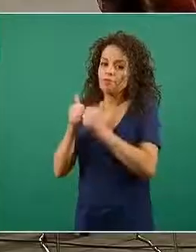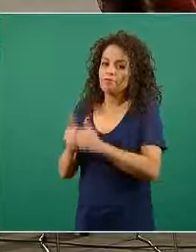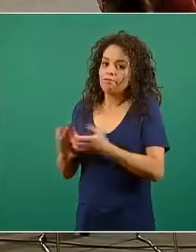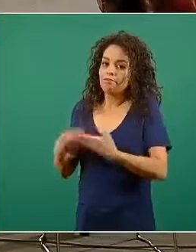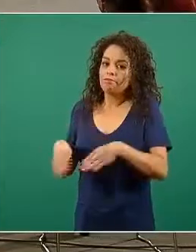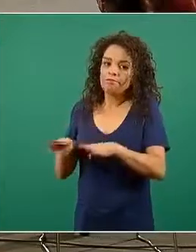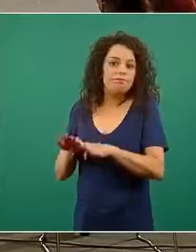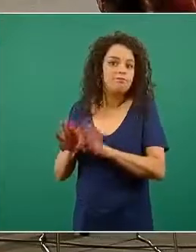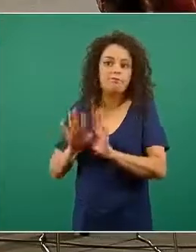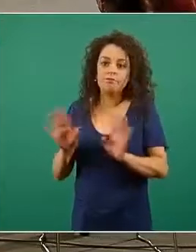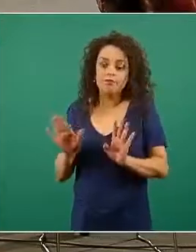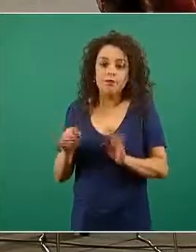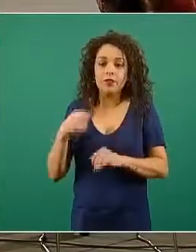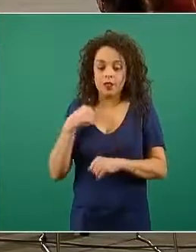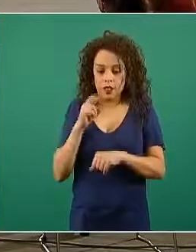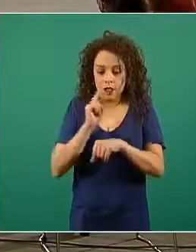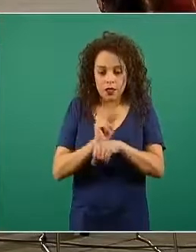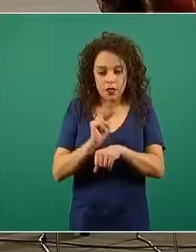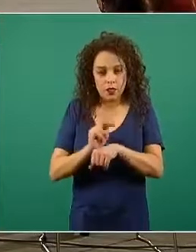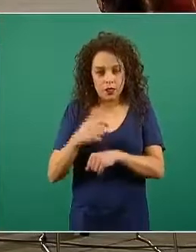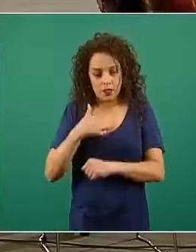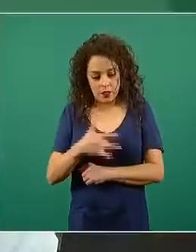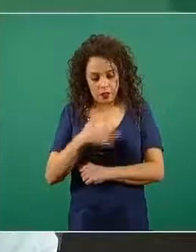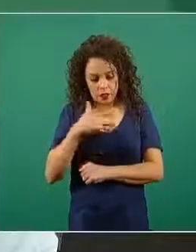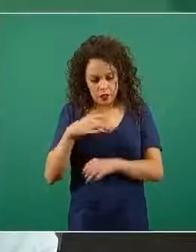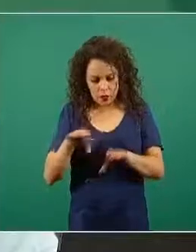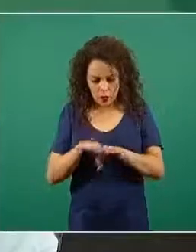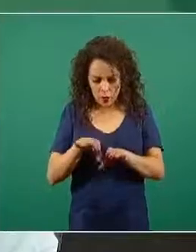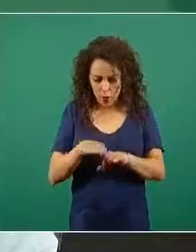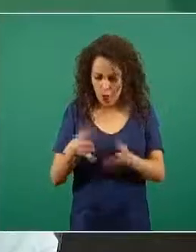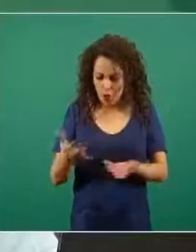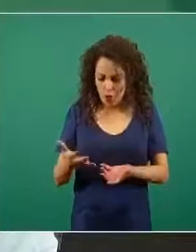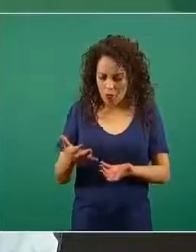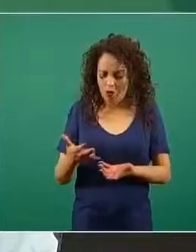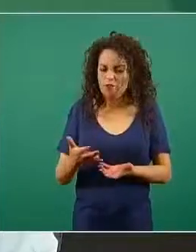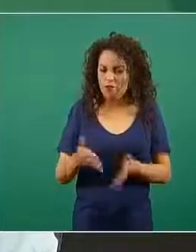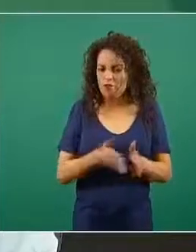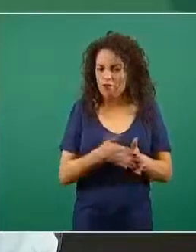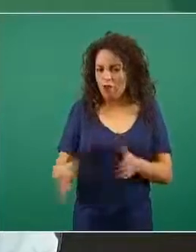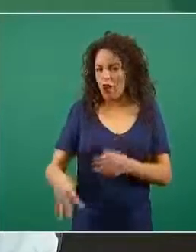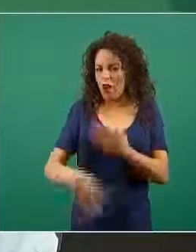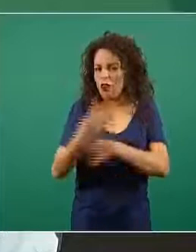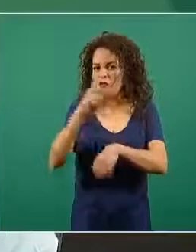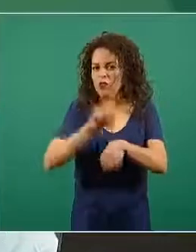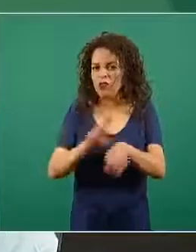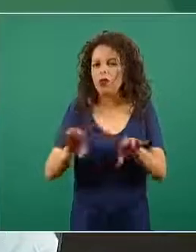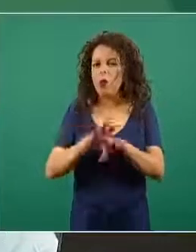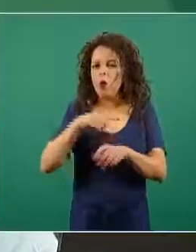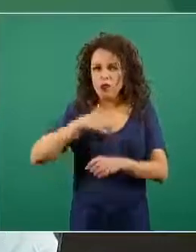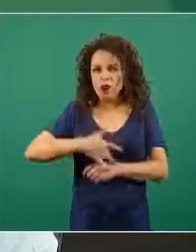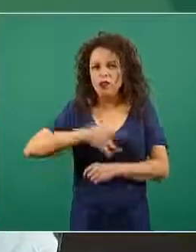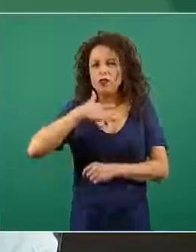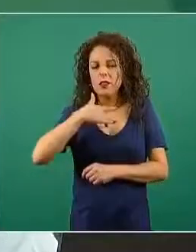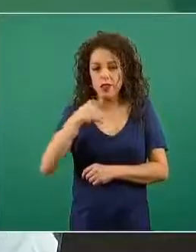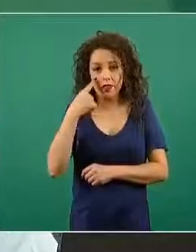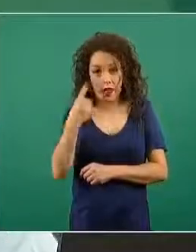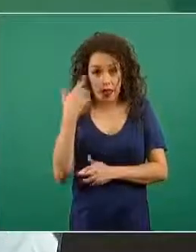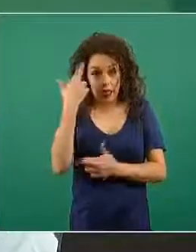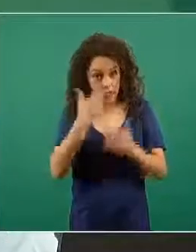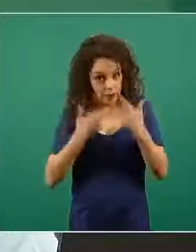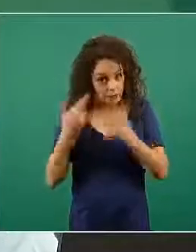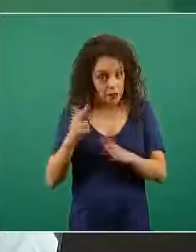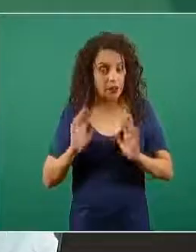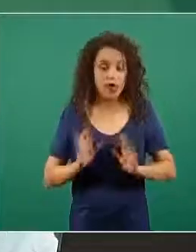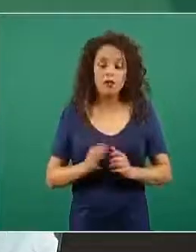en casa, vigilar mi salud, ¿sí? Durante 14 días y